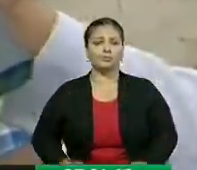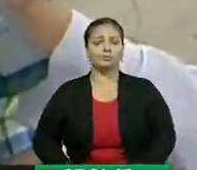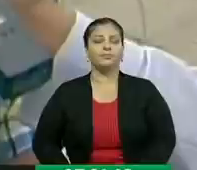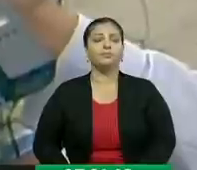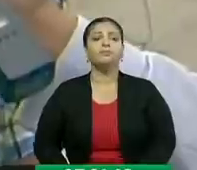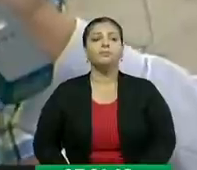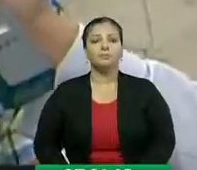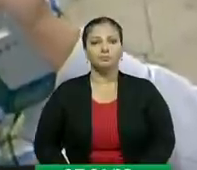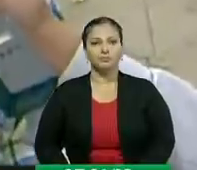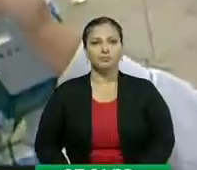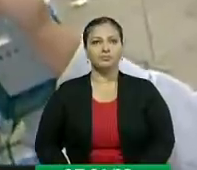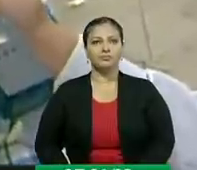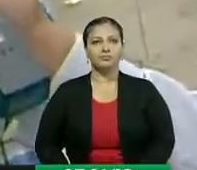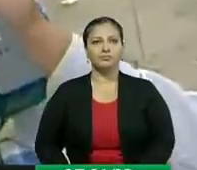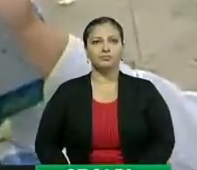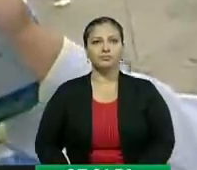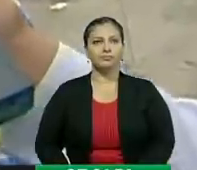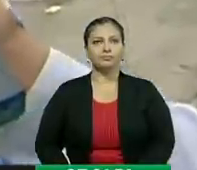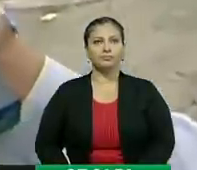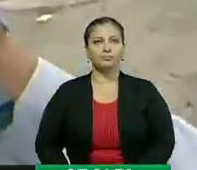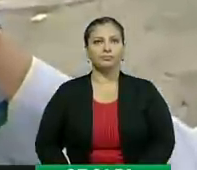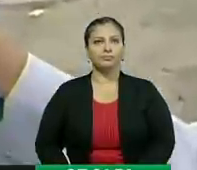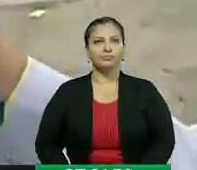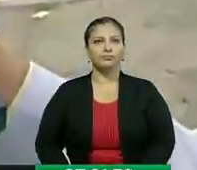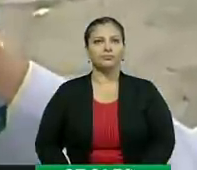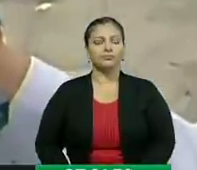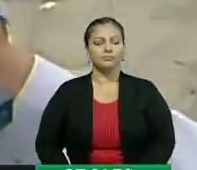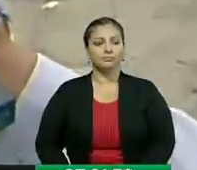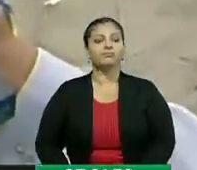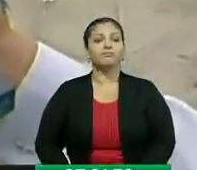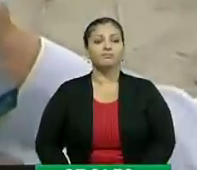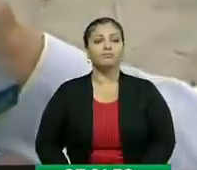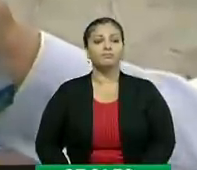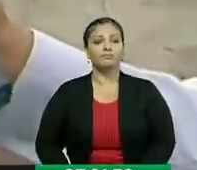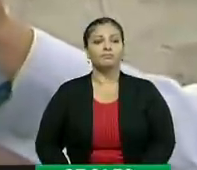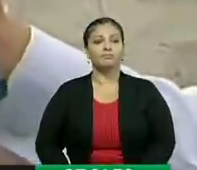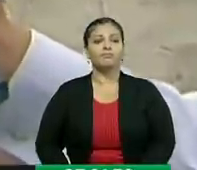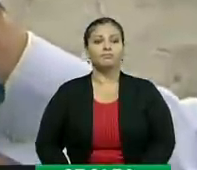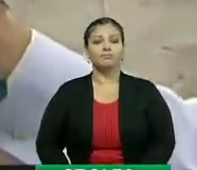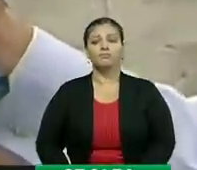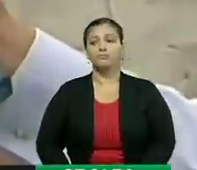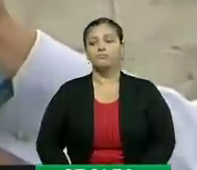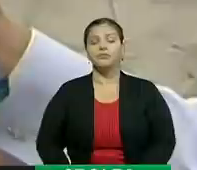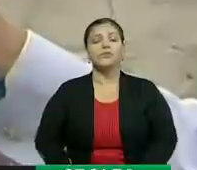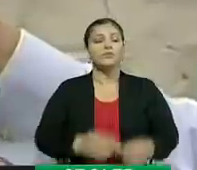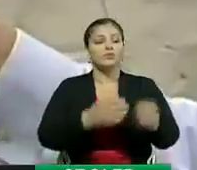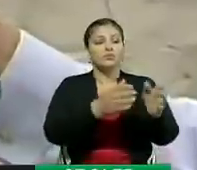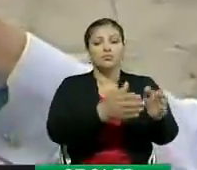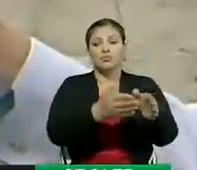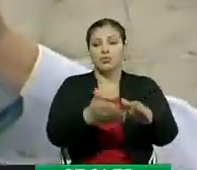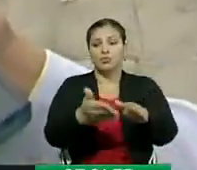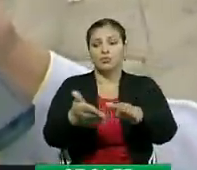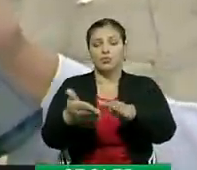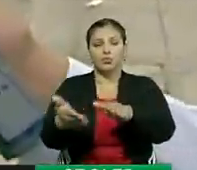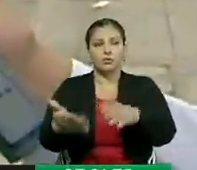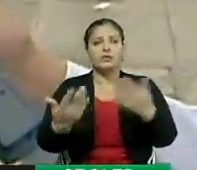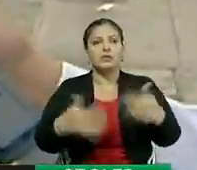agradecido con todo. Un recibimiento que le dieron, no a mí, sino a todos los muchachos que han